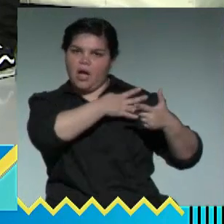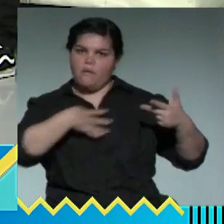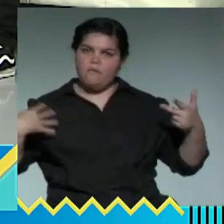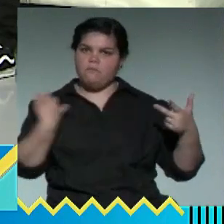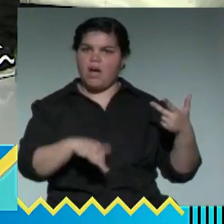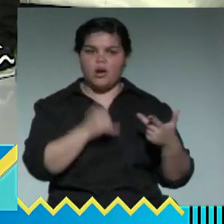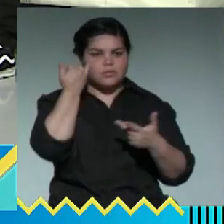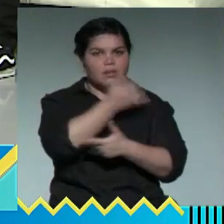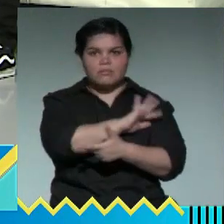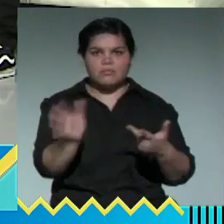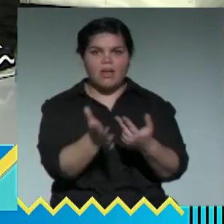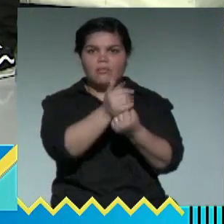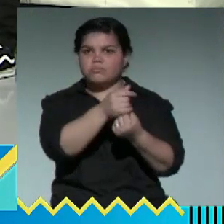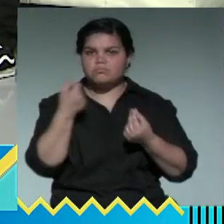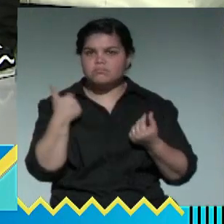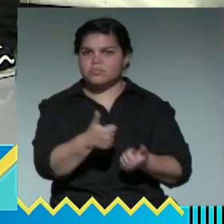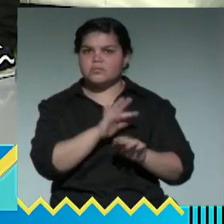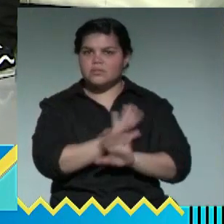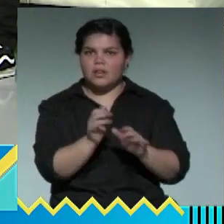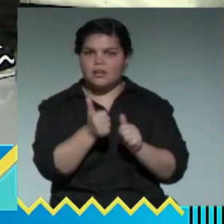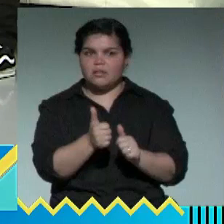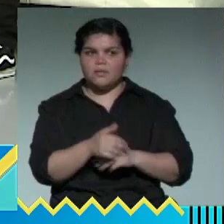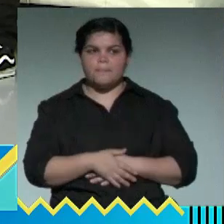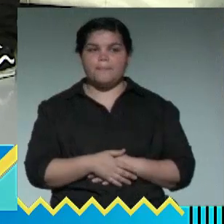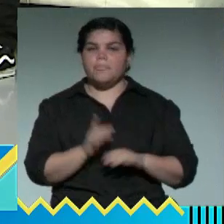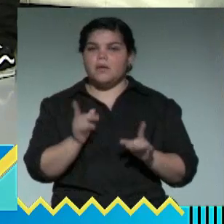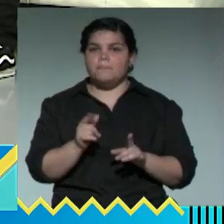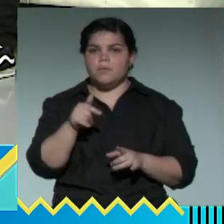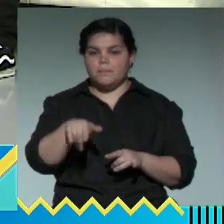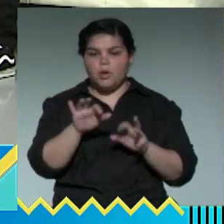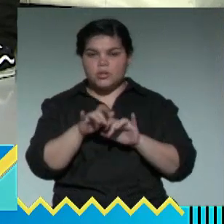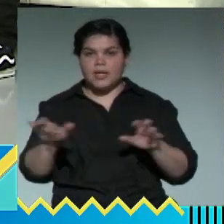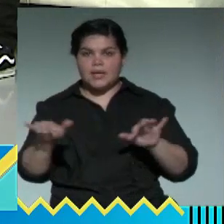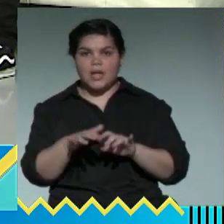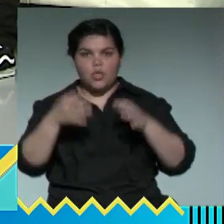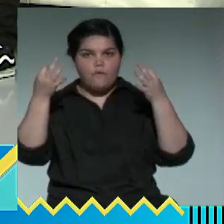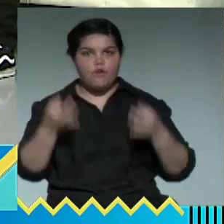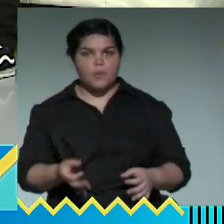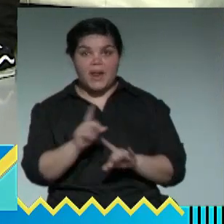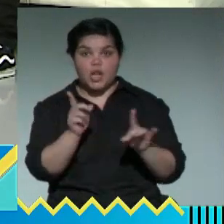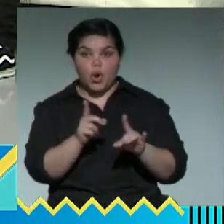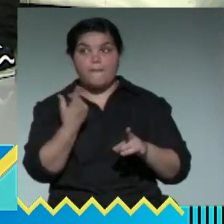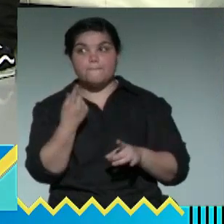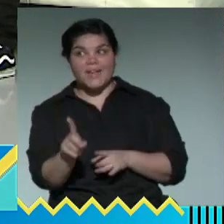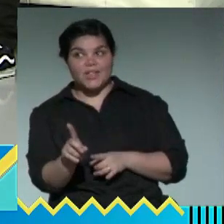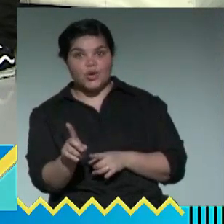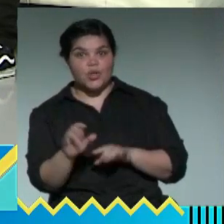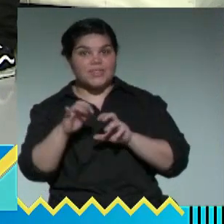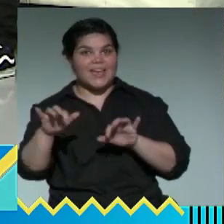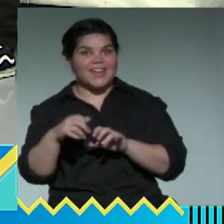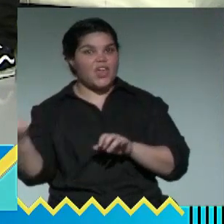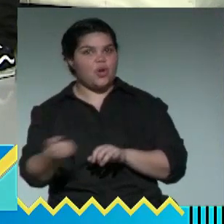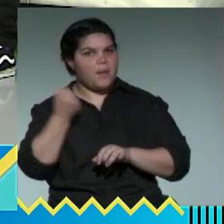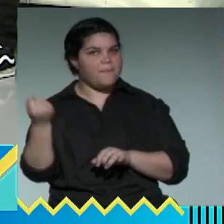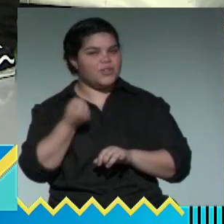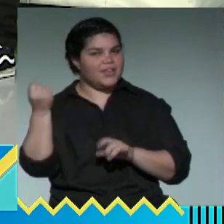muy interesante lo que dicen ellos como músicos, de que no hayan tenido como un tecladista como integrante formal de la banda, pero a la vez que los teclados hayan tenido tanta